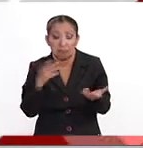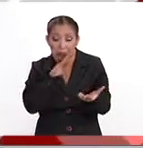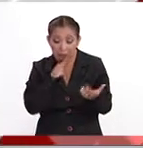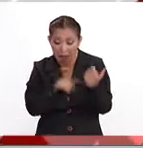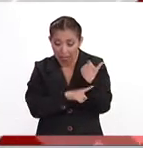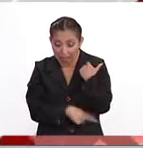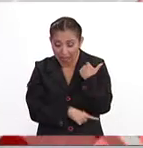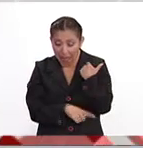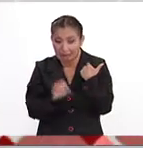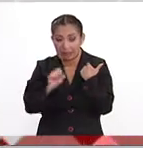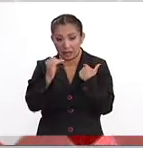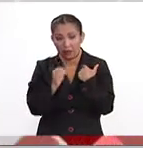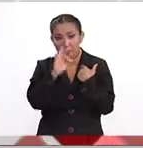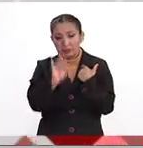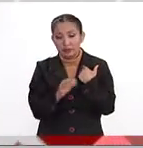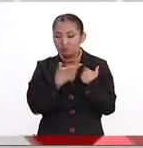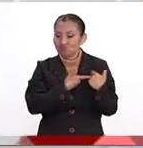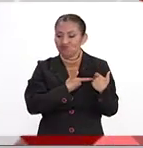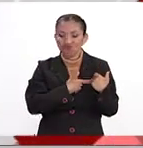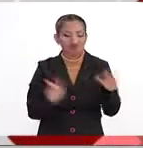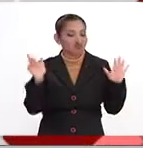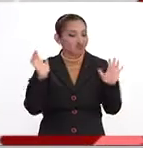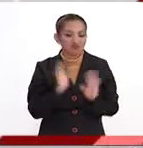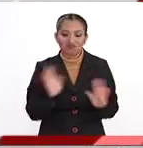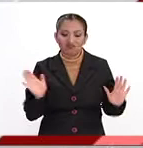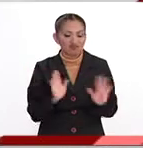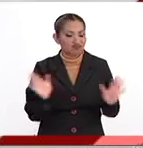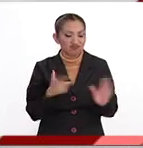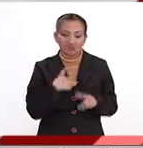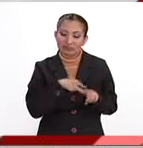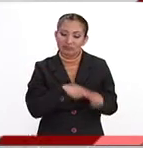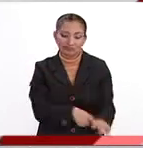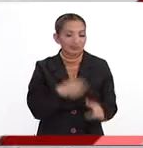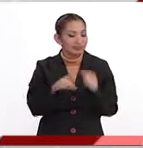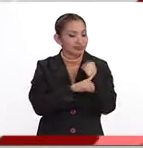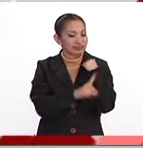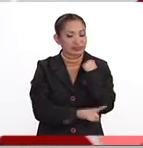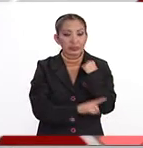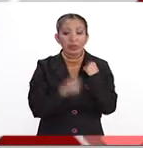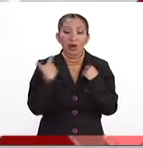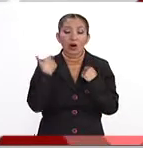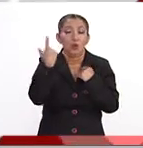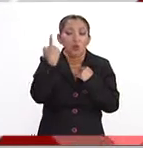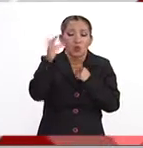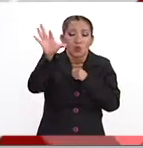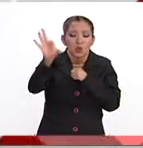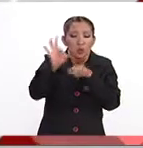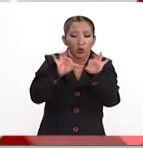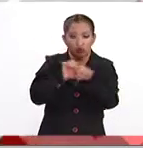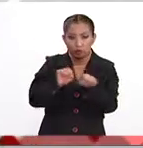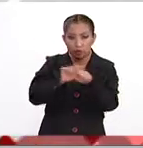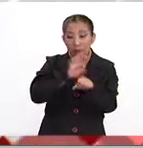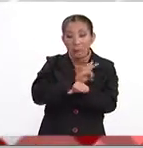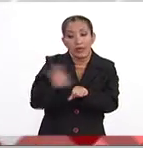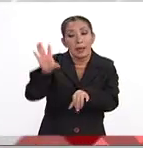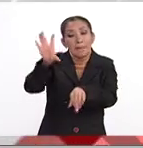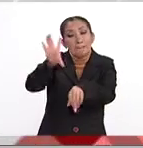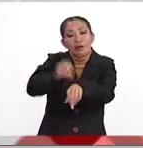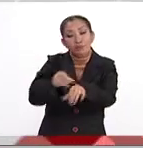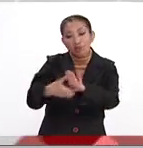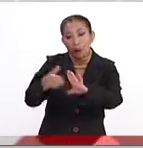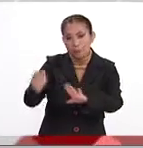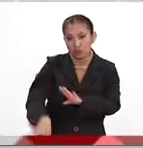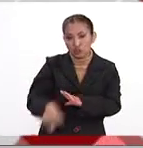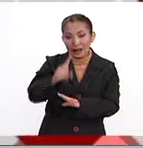suma 69%. Es decir, las únicas causales, digamos, que socialmente se admiten es